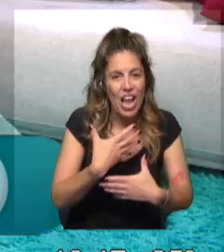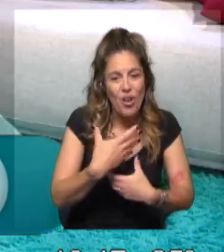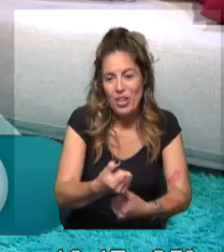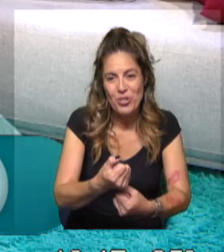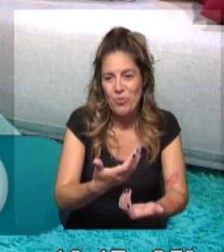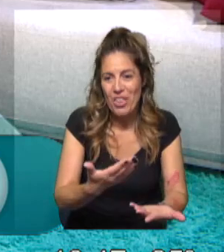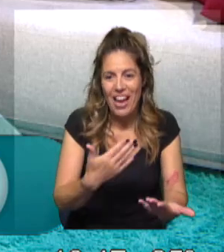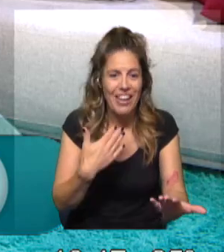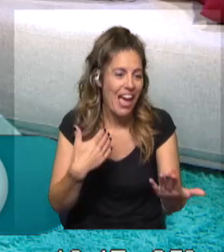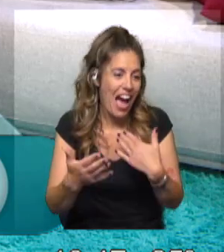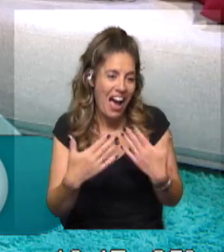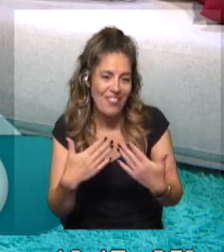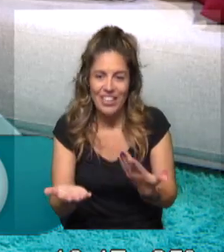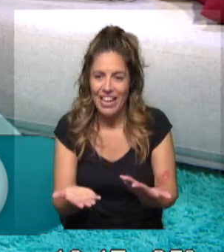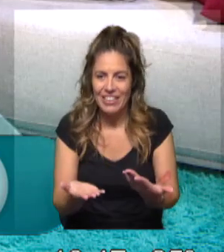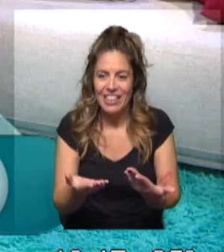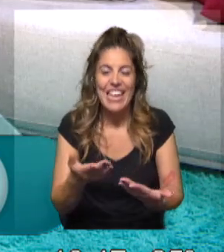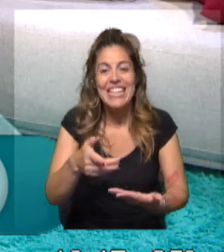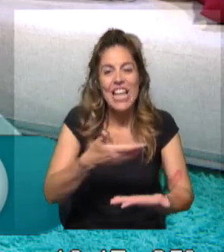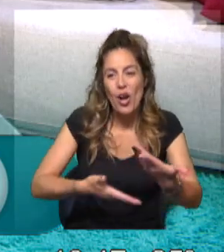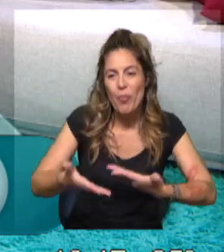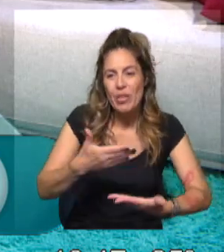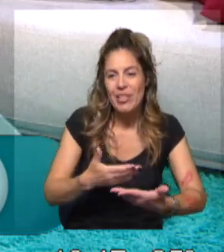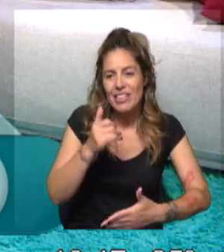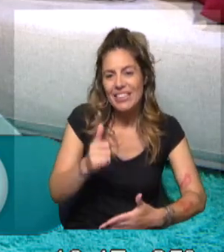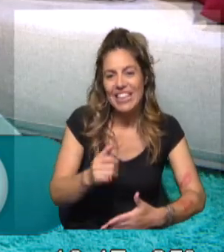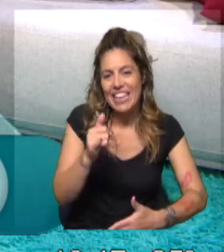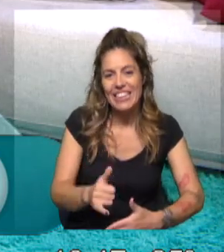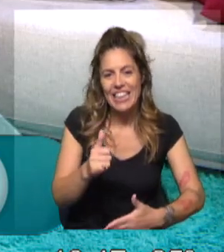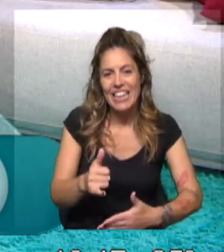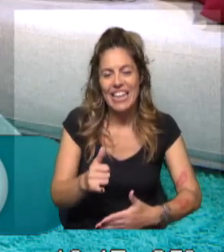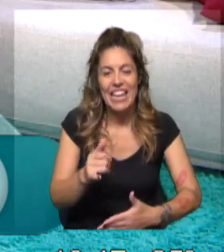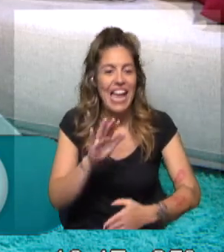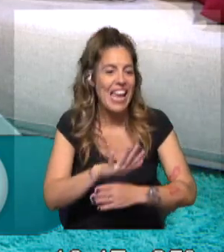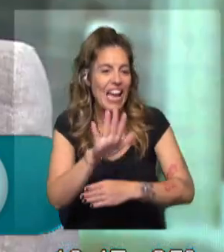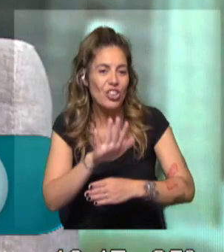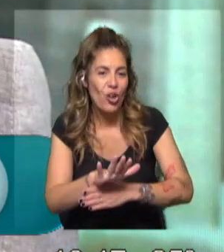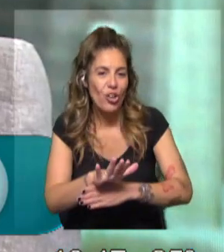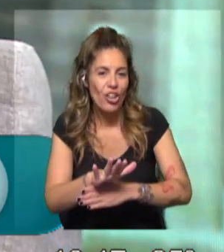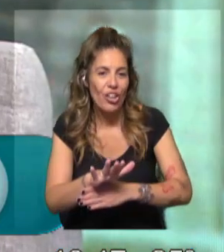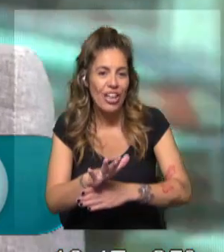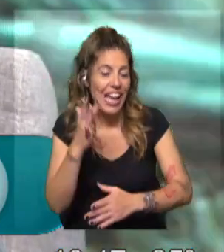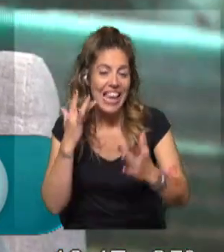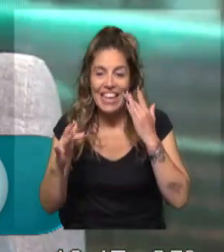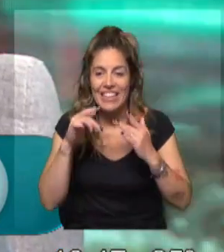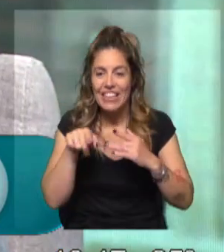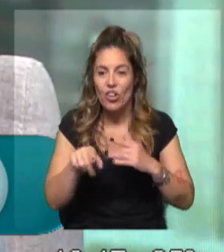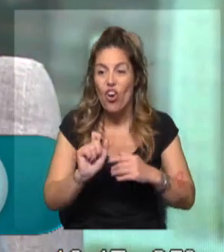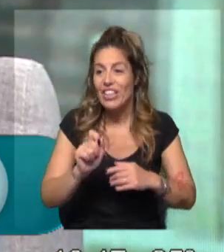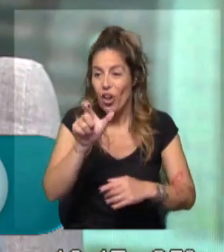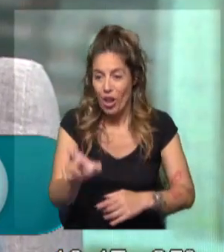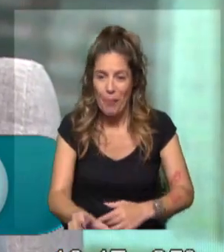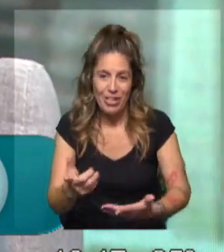a desarmar la escenografía. Esa convivencia que tiene que tener el actor, el artista con su gente, con la quien le damos nuestro trabajo,